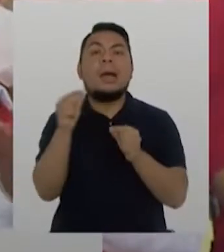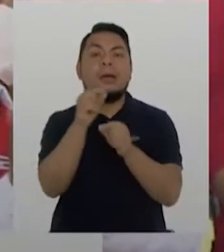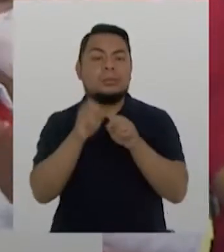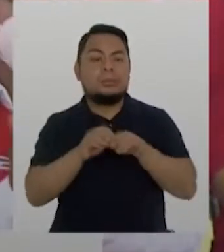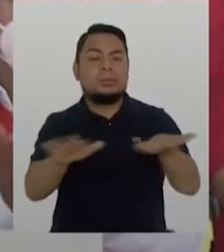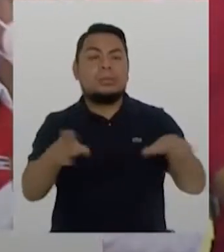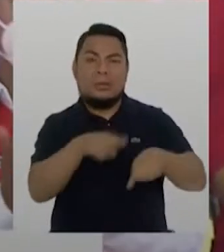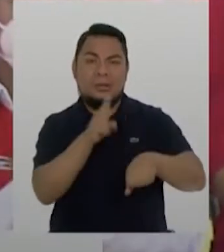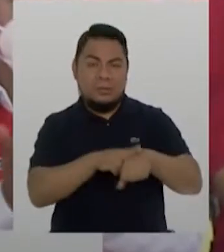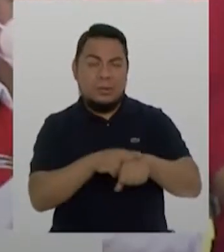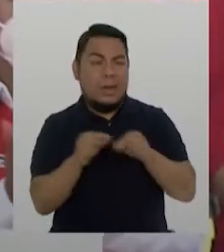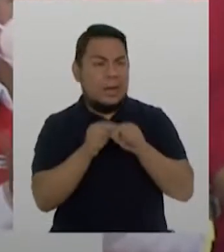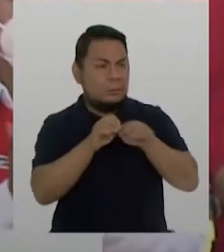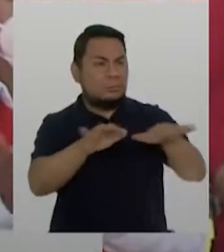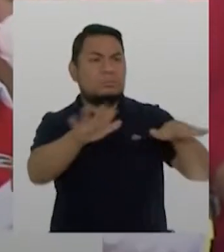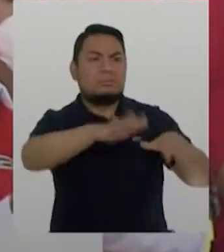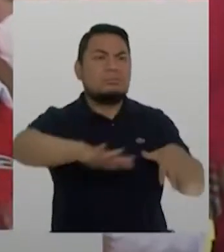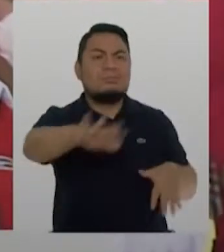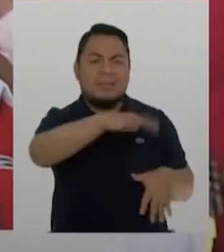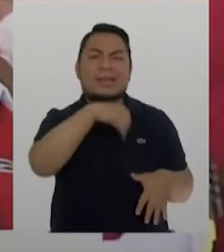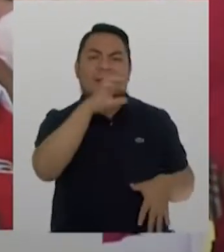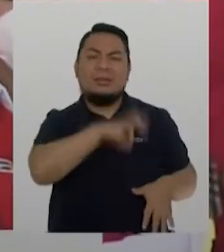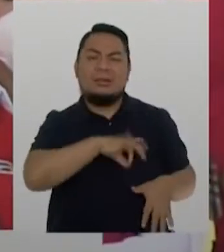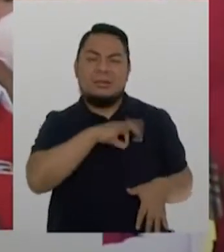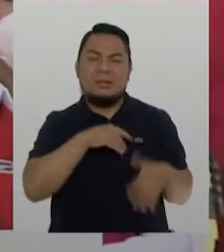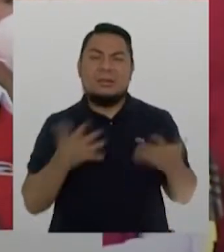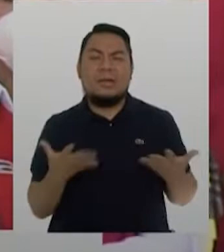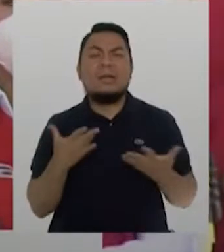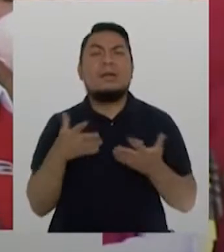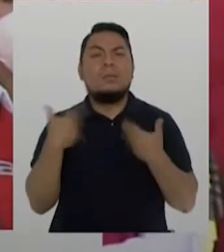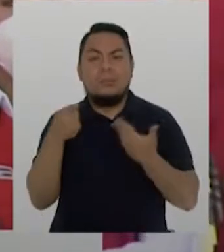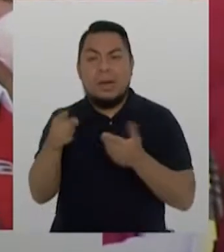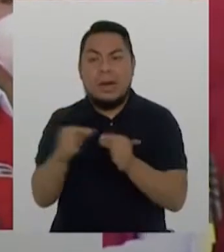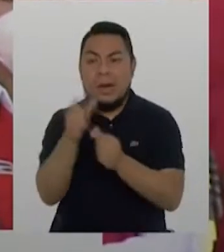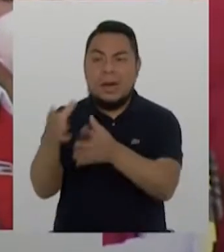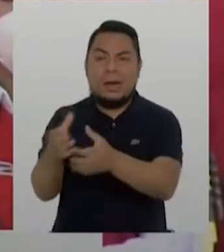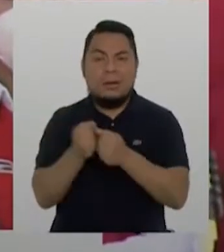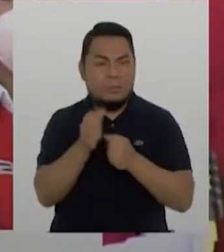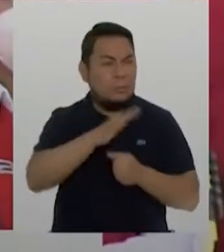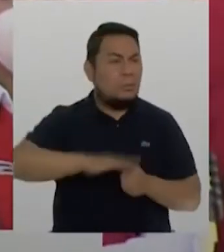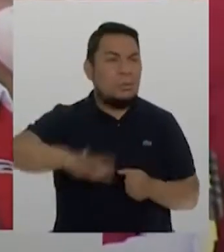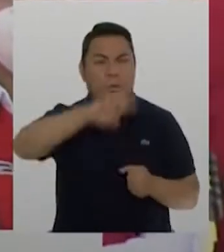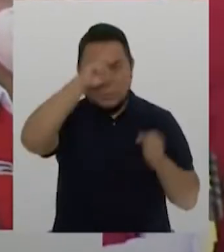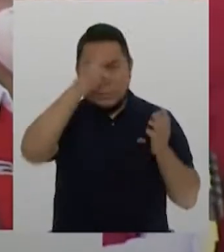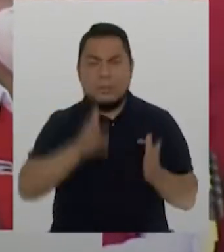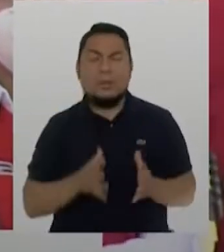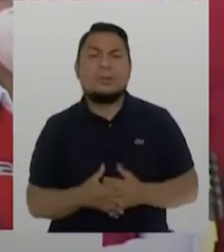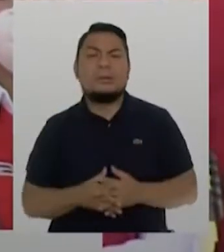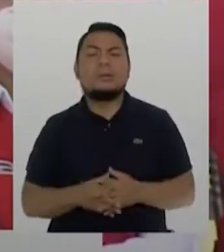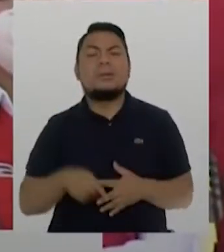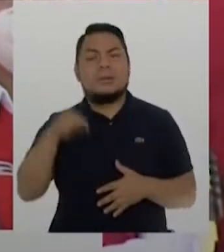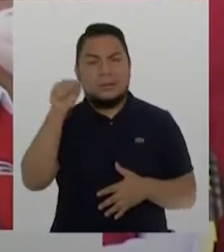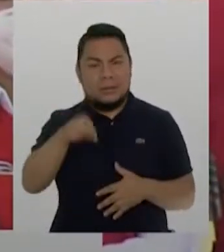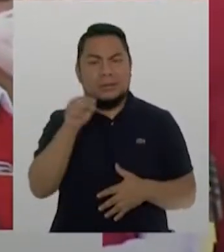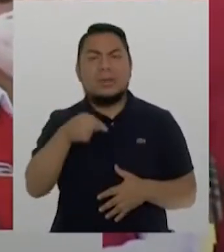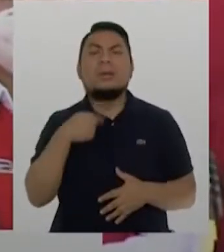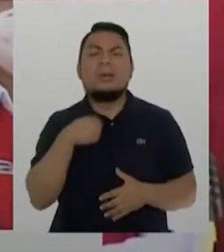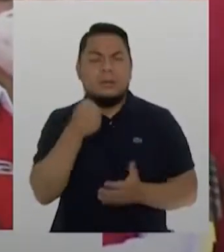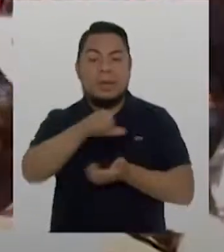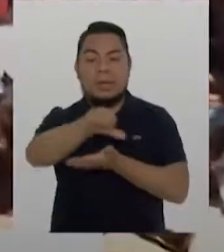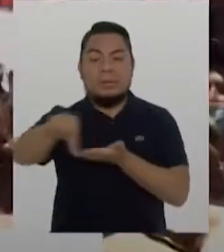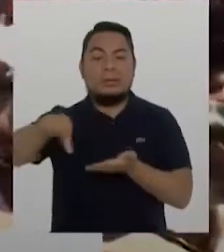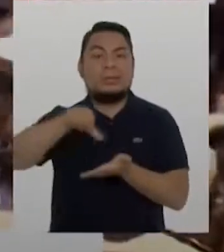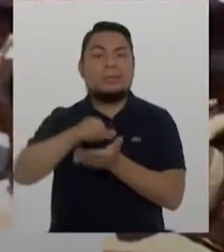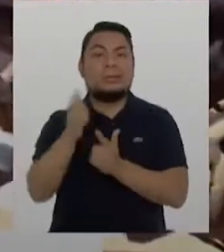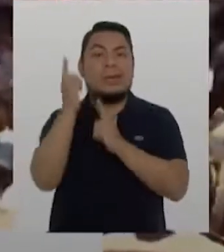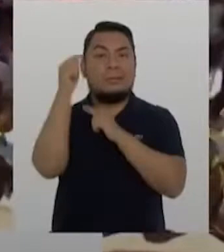natural nos permitirá recuperar este recurso energético para todos los peruanos esta es mi lucha